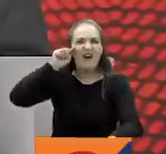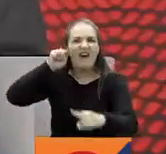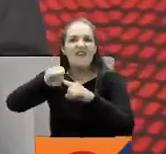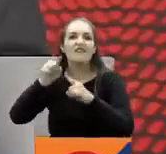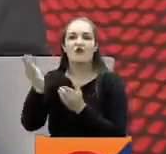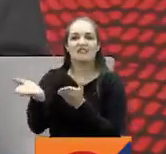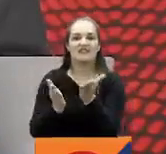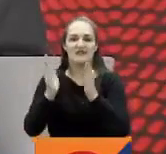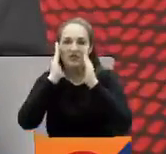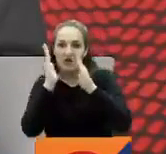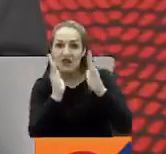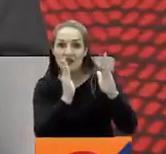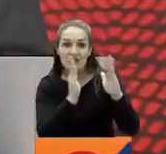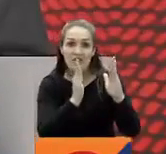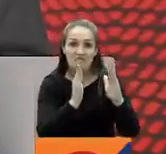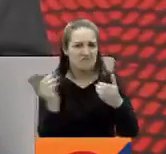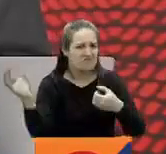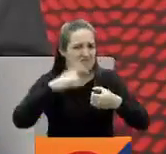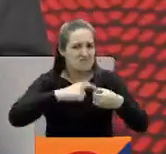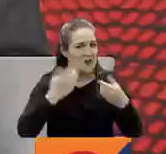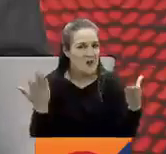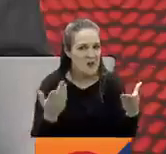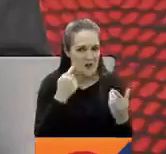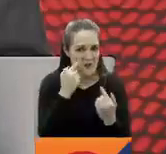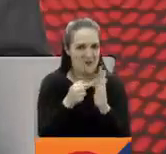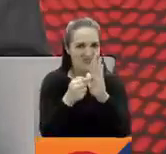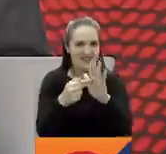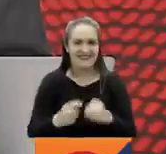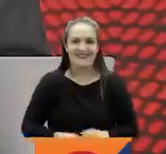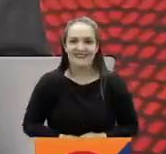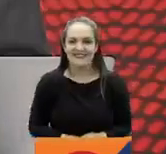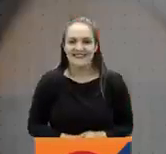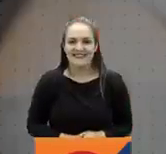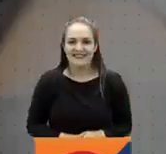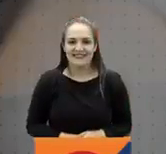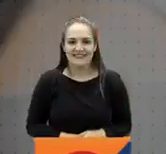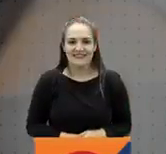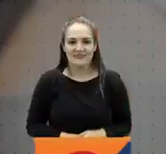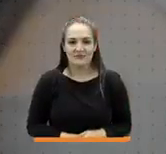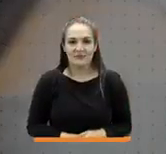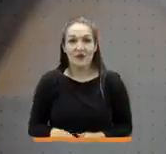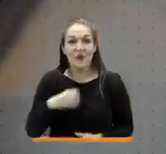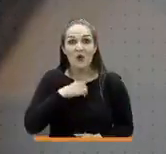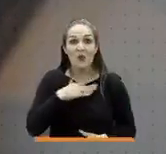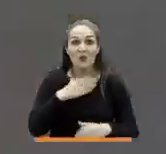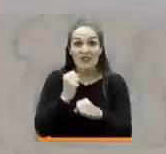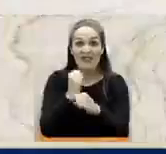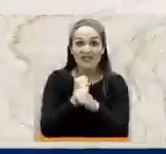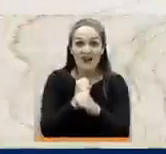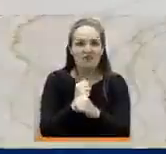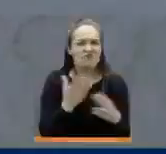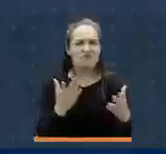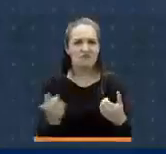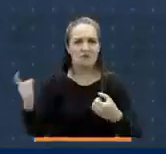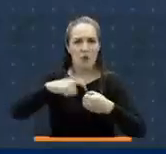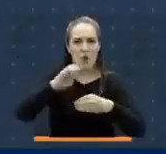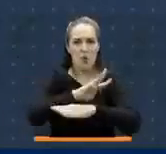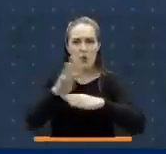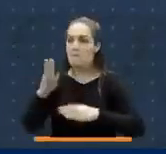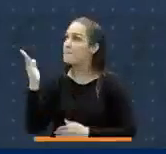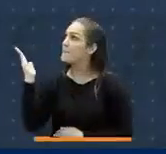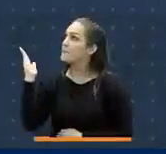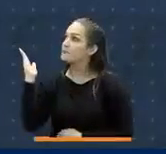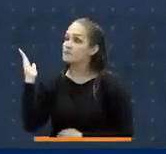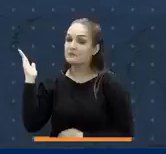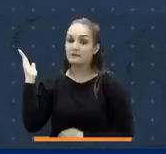con beneficios laborales aquí les contamos cómo pueden aplicar en oportunidad de trabajo vaya a la pagina